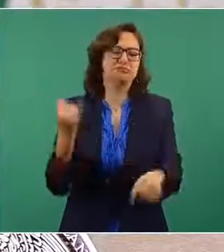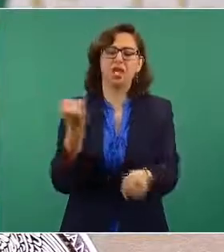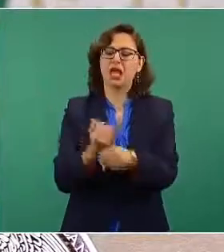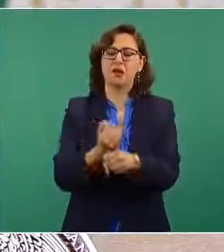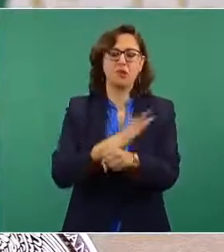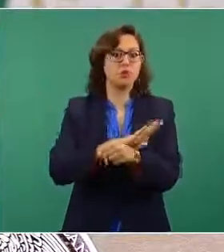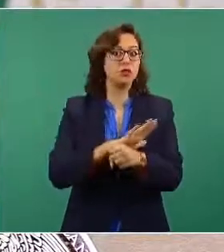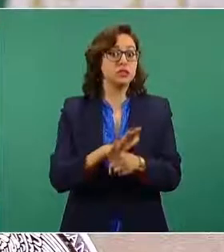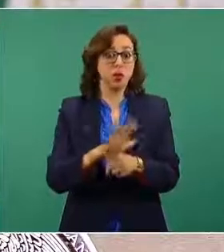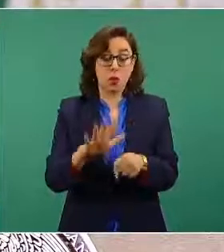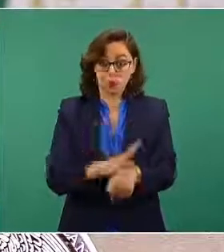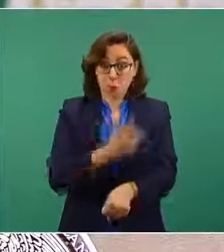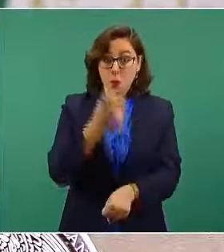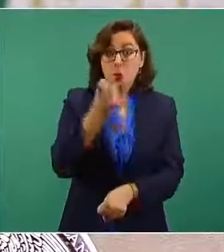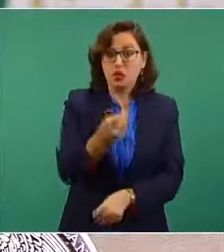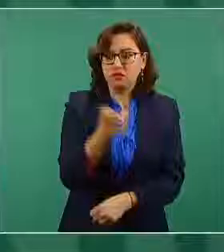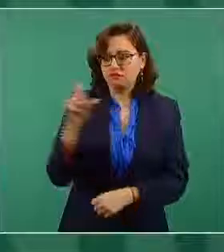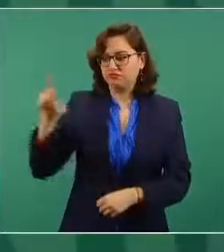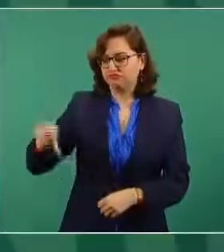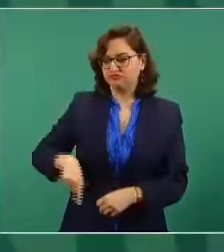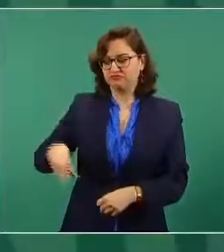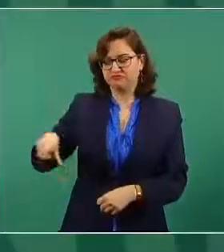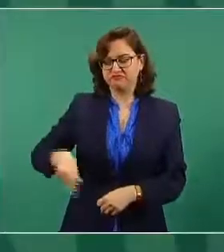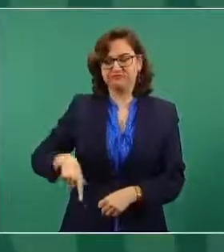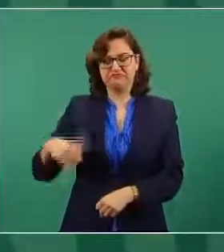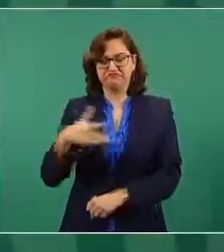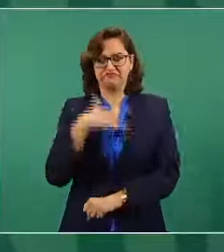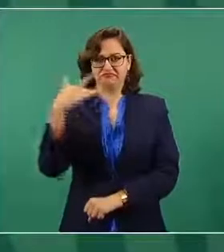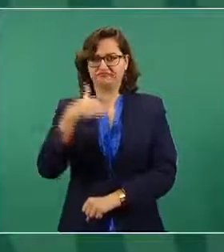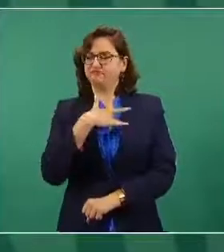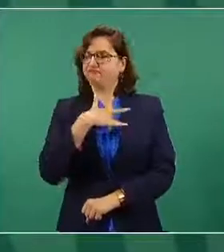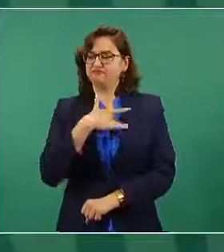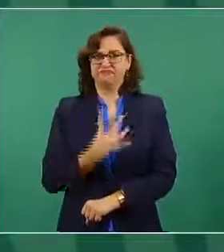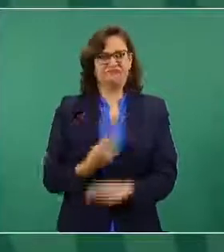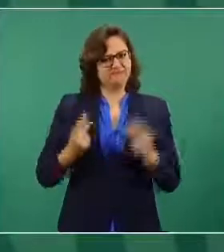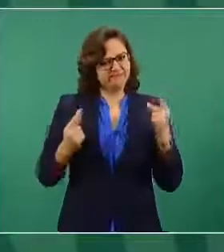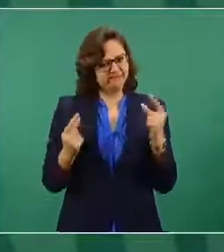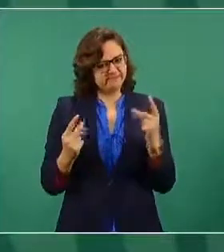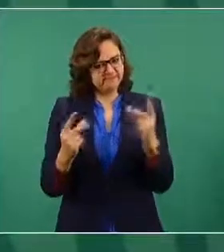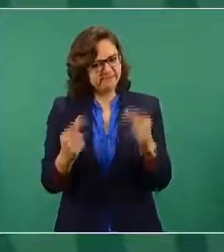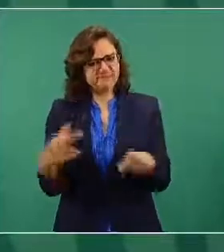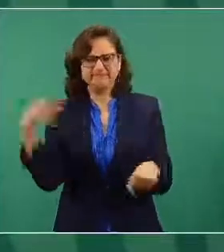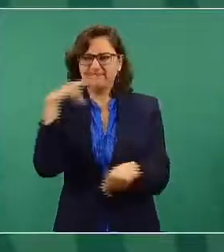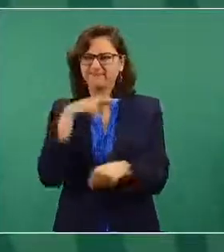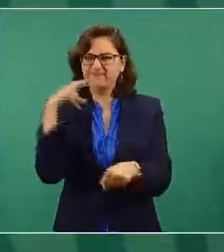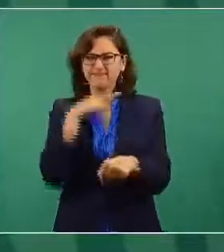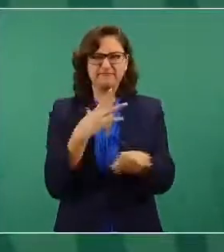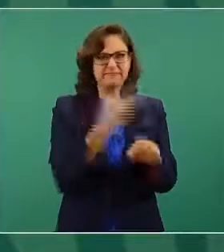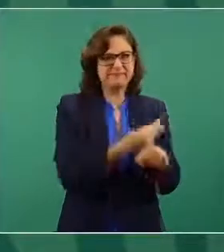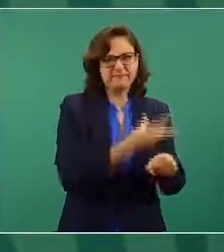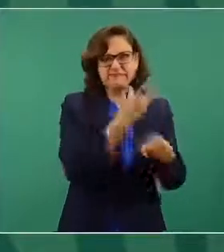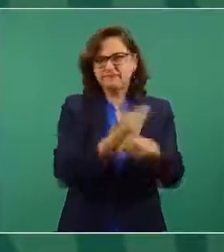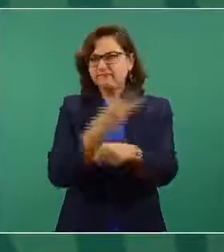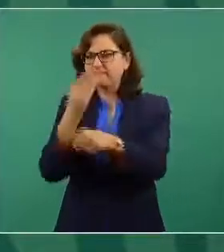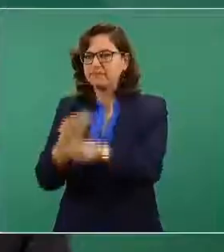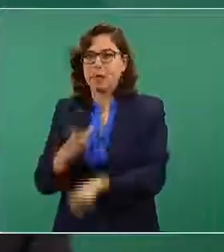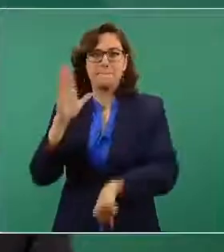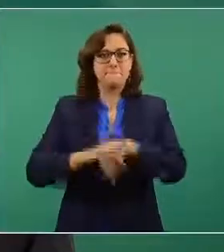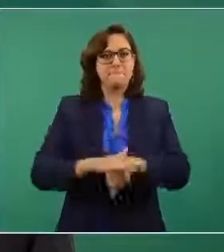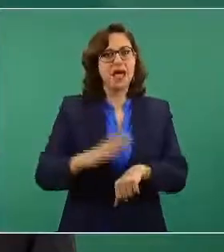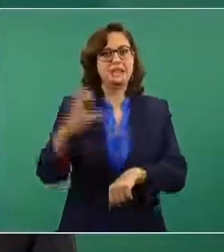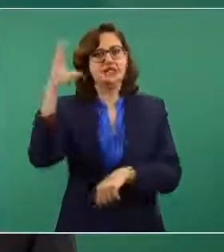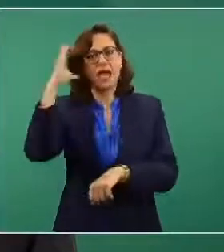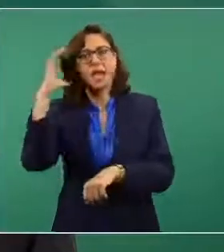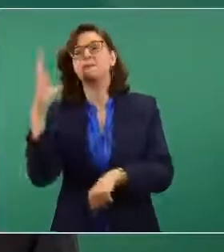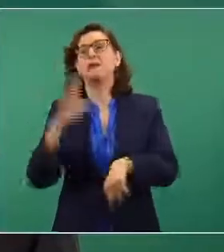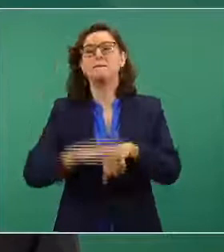nos dimos a la tarea de expandir la capacidad hospitalaria, multiplicando el número de camas disponibles. Cada vez que hablamos de camas